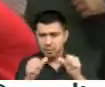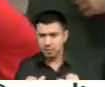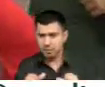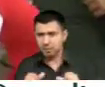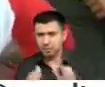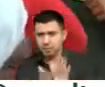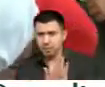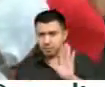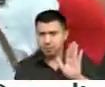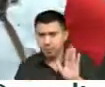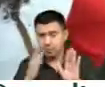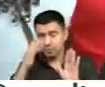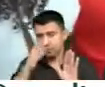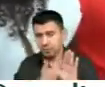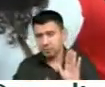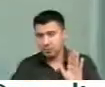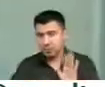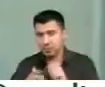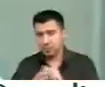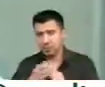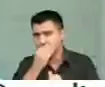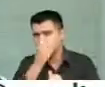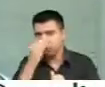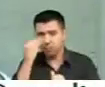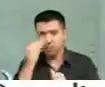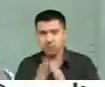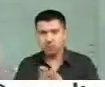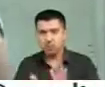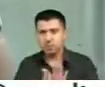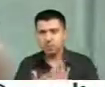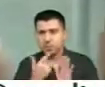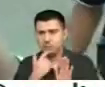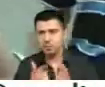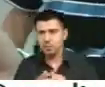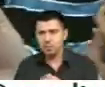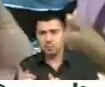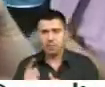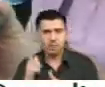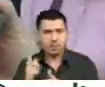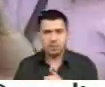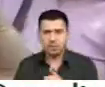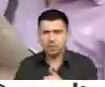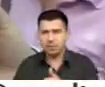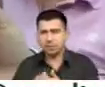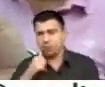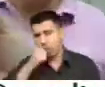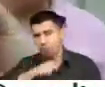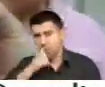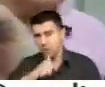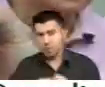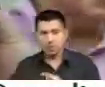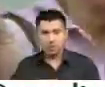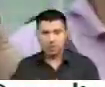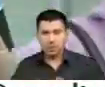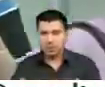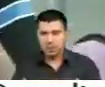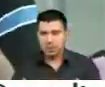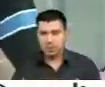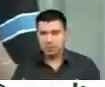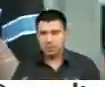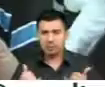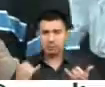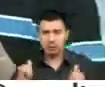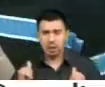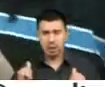haga por fin un pronunciamiento. Decirle al presidente Santos que la frontera ya no aguanta más, que estamos reventados, que la mayoría